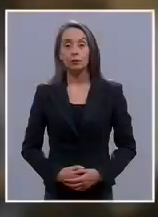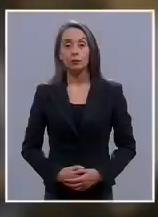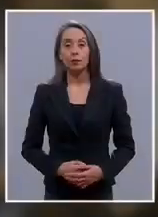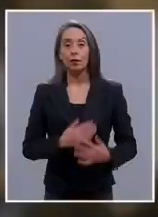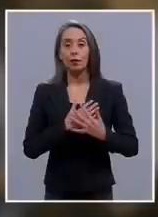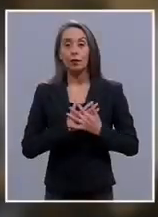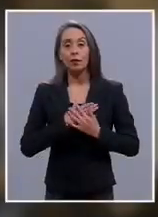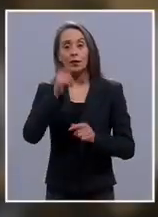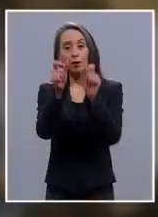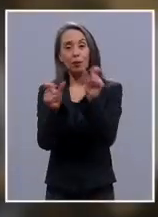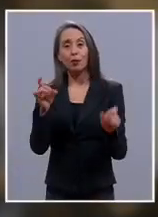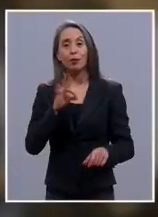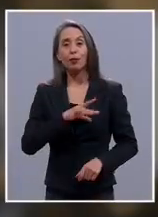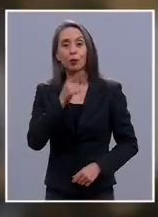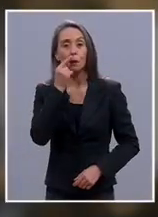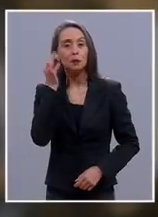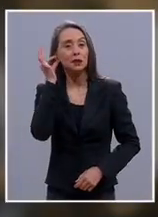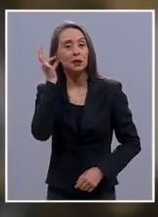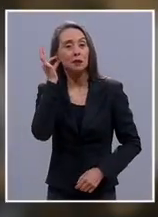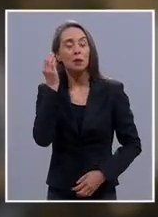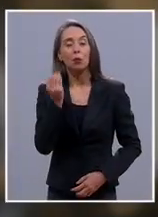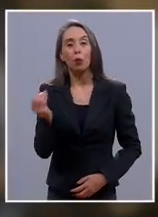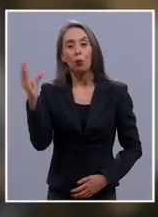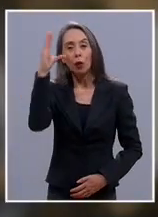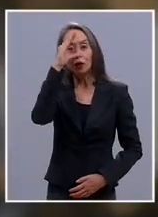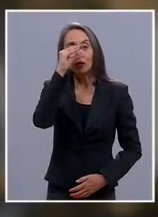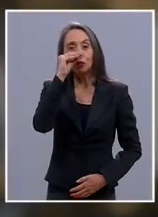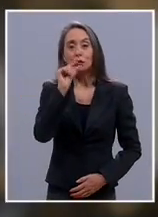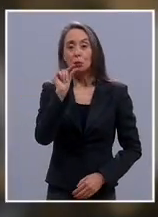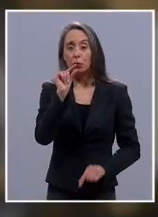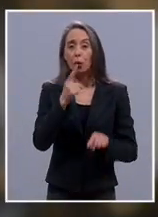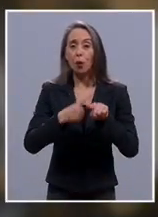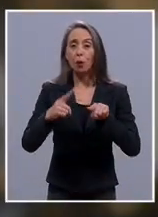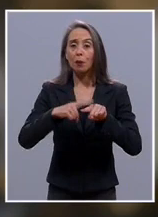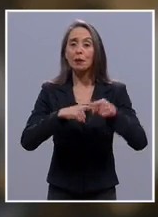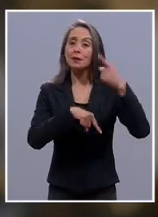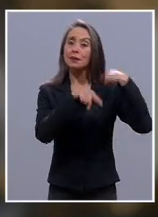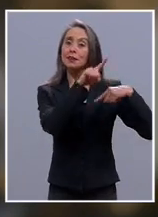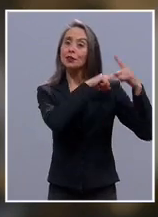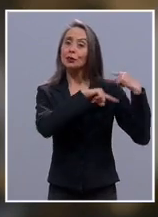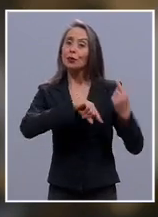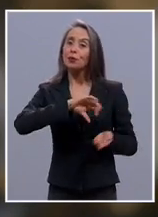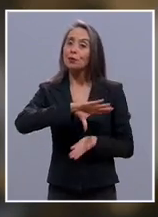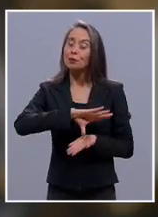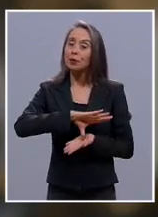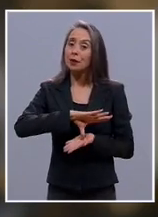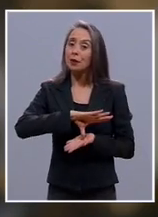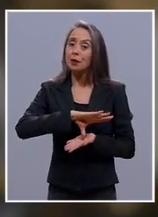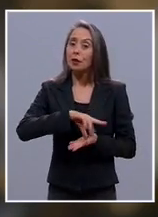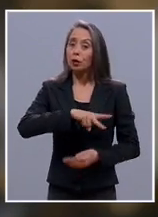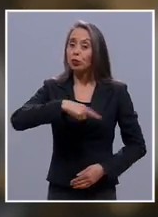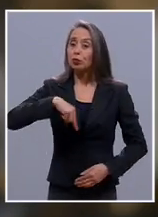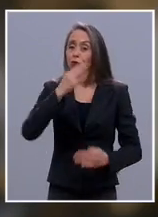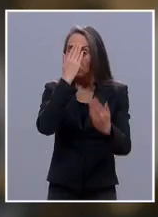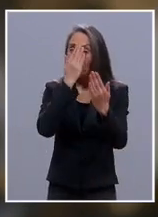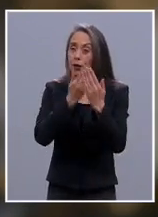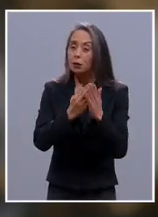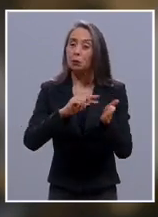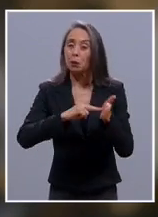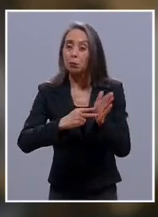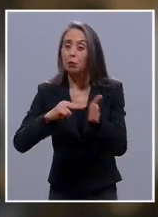queridos compatriotas muy buenas noches pocas veces en la historia de nuestra nación hemos debido enfrentar las adversidades